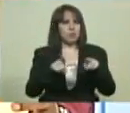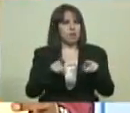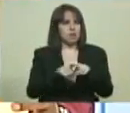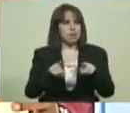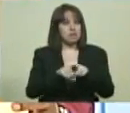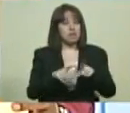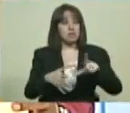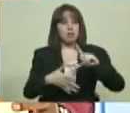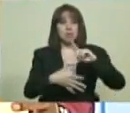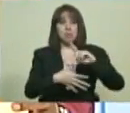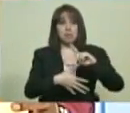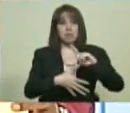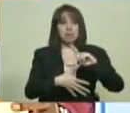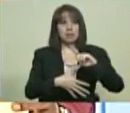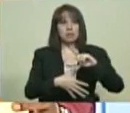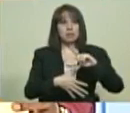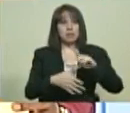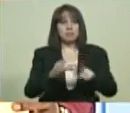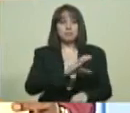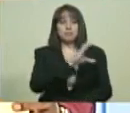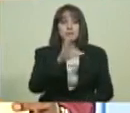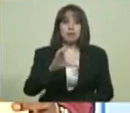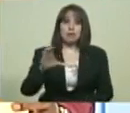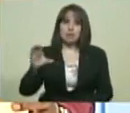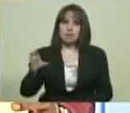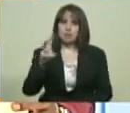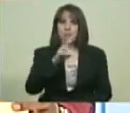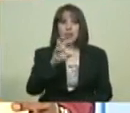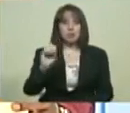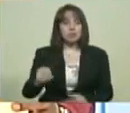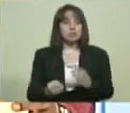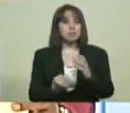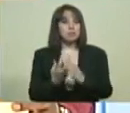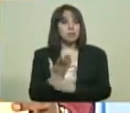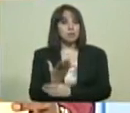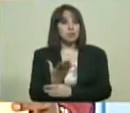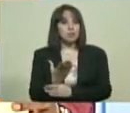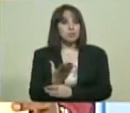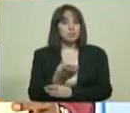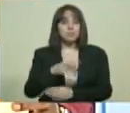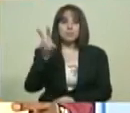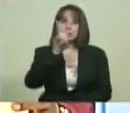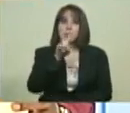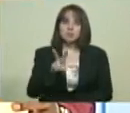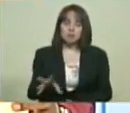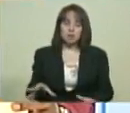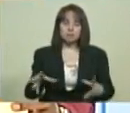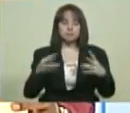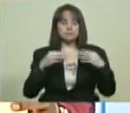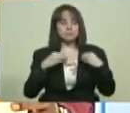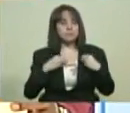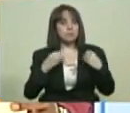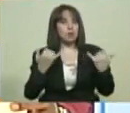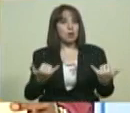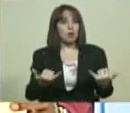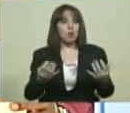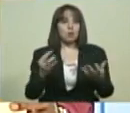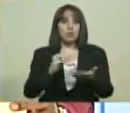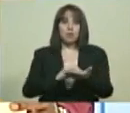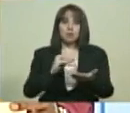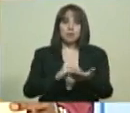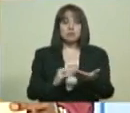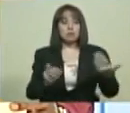América Latina y el Caribe. El 20 de mayo, Venezuela asumirá otra vez esa